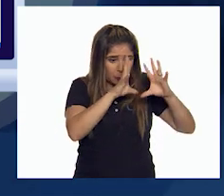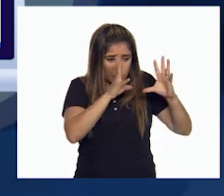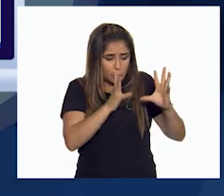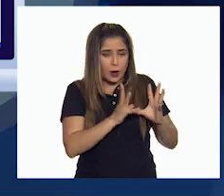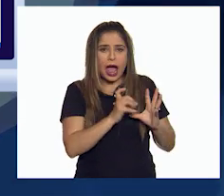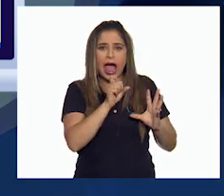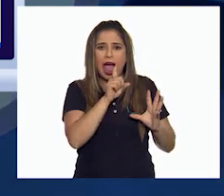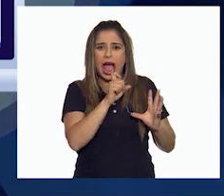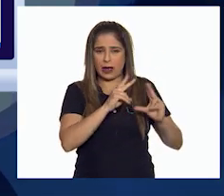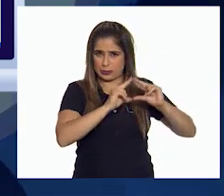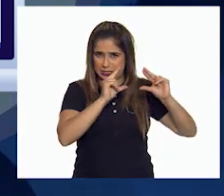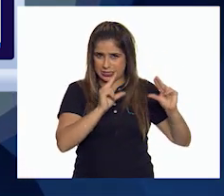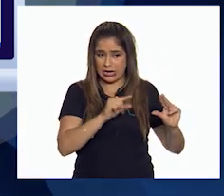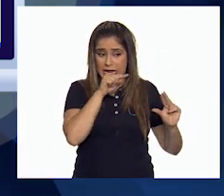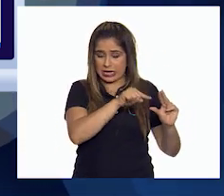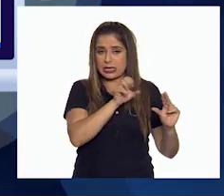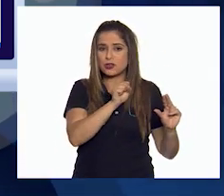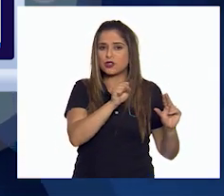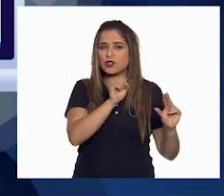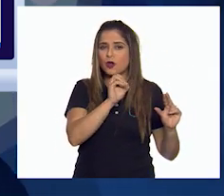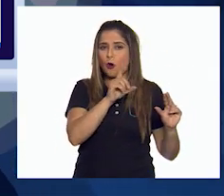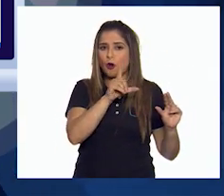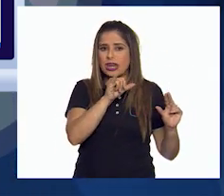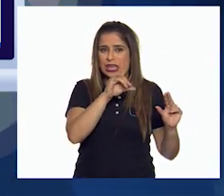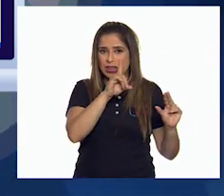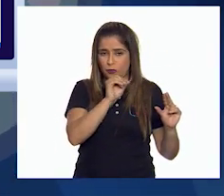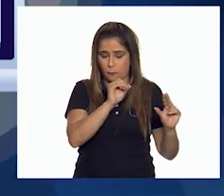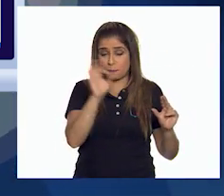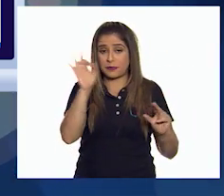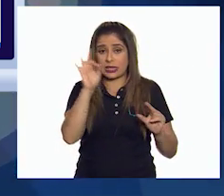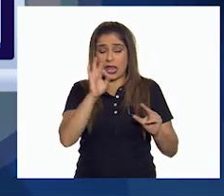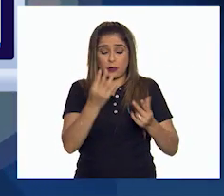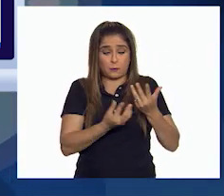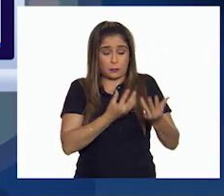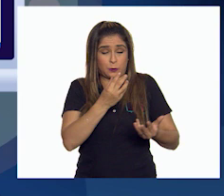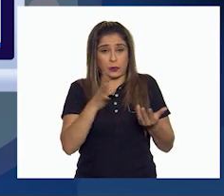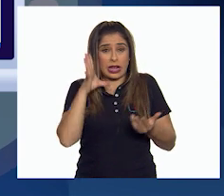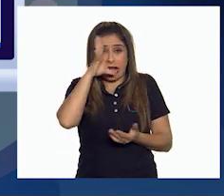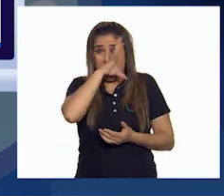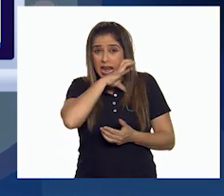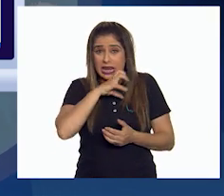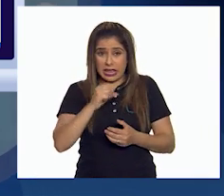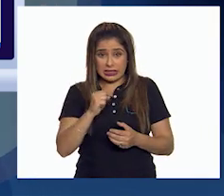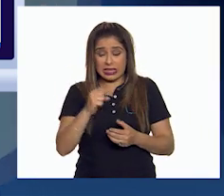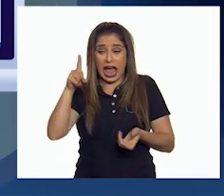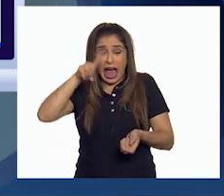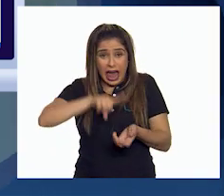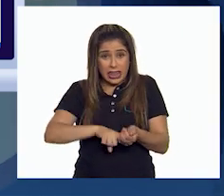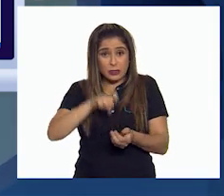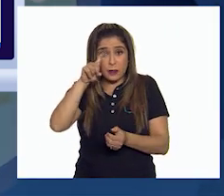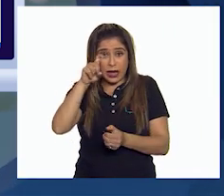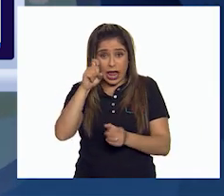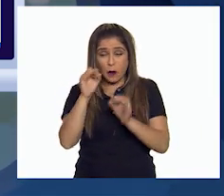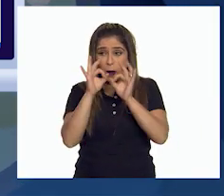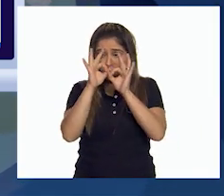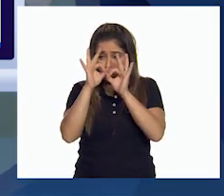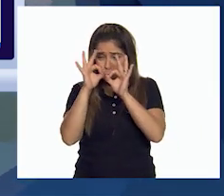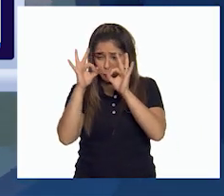Entonces, bueno, esto sería el estado sólido. Si aumenta la temperatura, las moléculas se separan, pero siguen estando